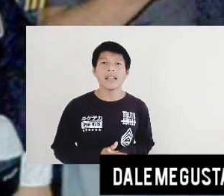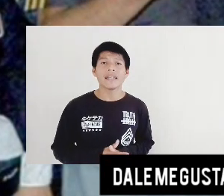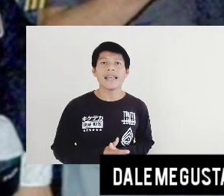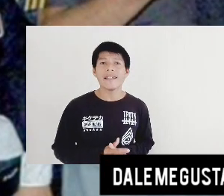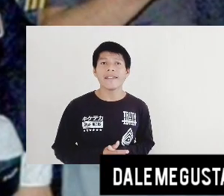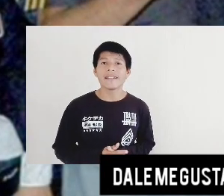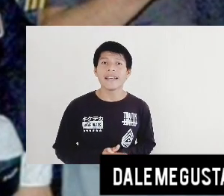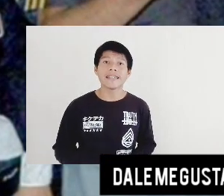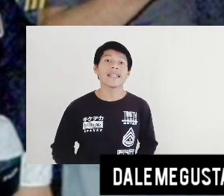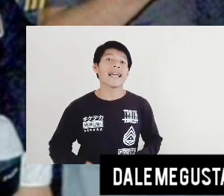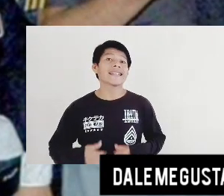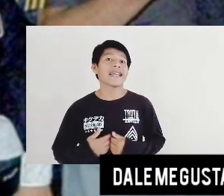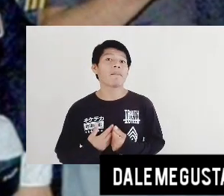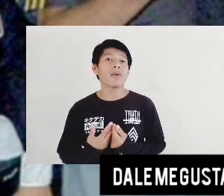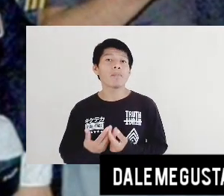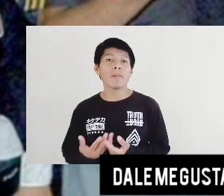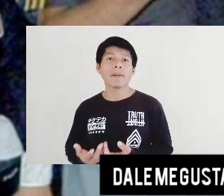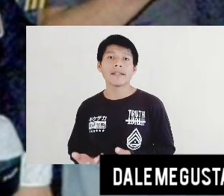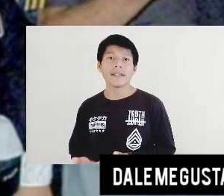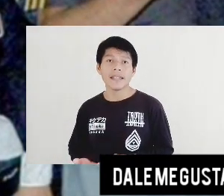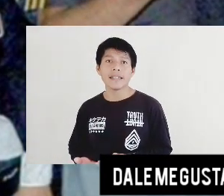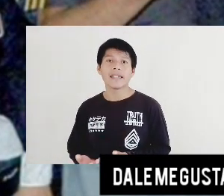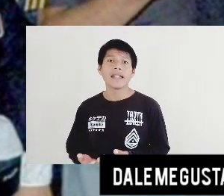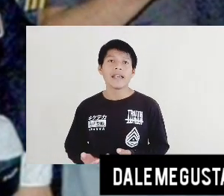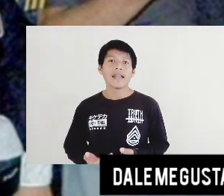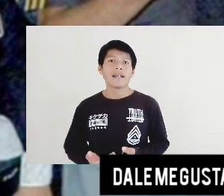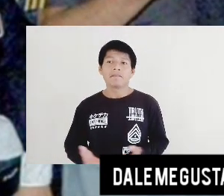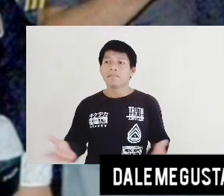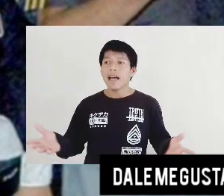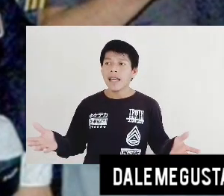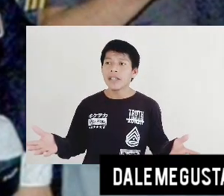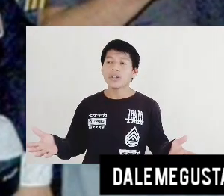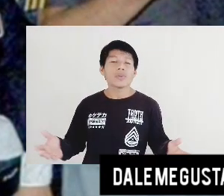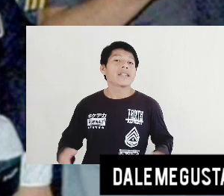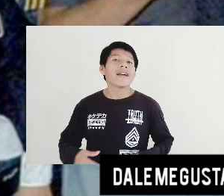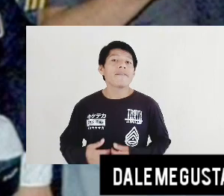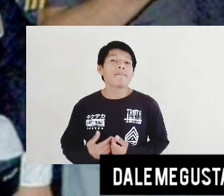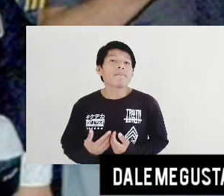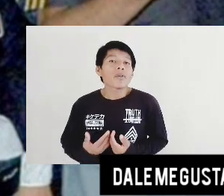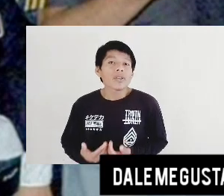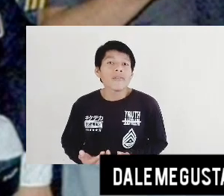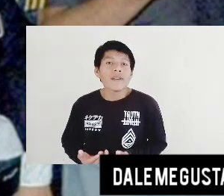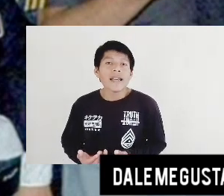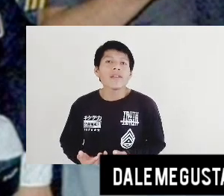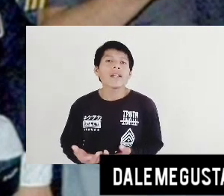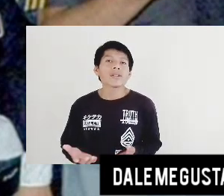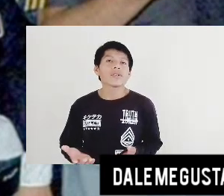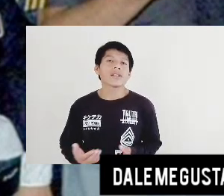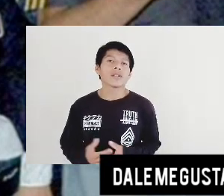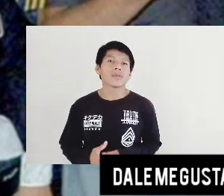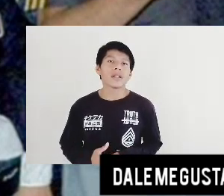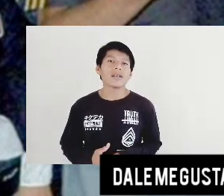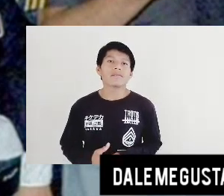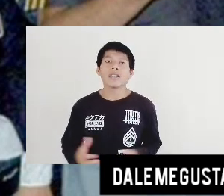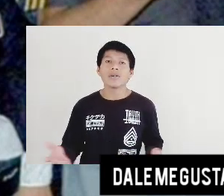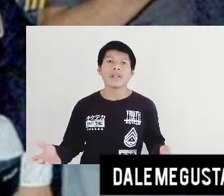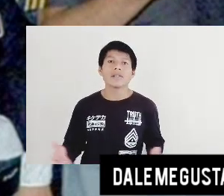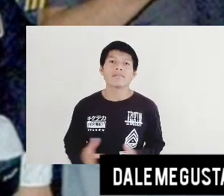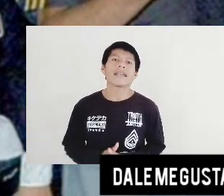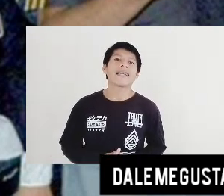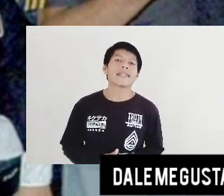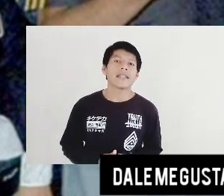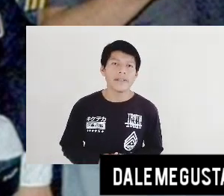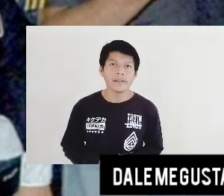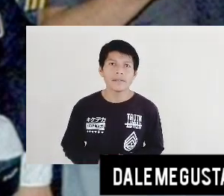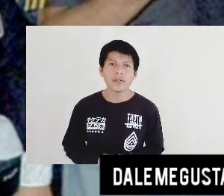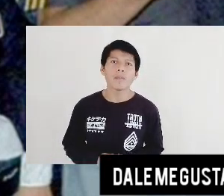que no tiene nada de interesante, hasta el propio presidente ha dicho y ha notificado de las cosas que suceden, señores,